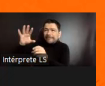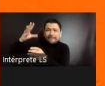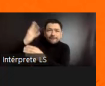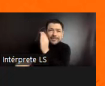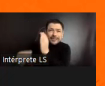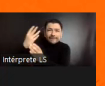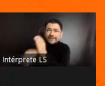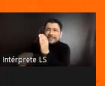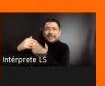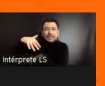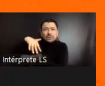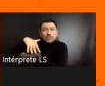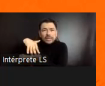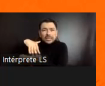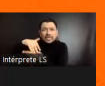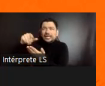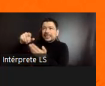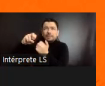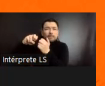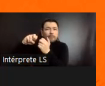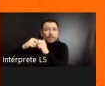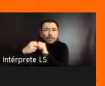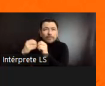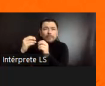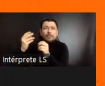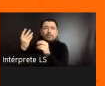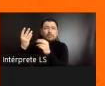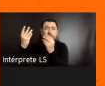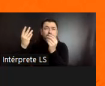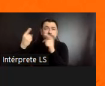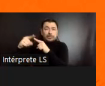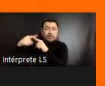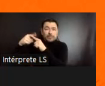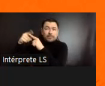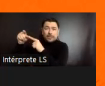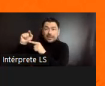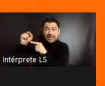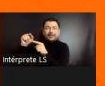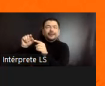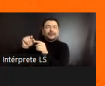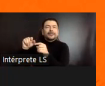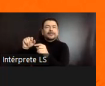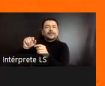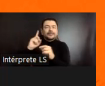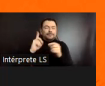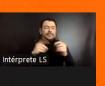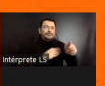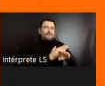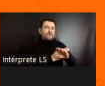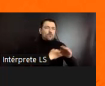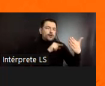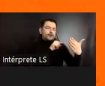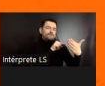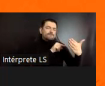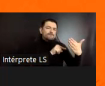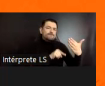Entonces, estos elementos son los que nos han ayudado a crear un marco basado en sistemas,